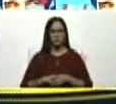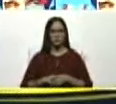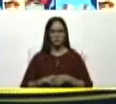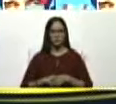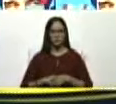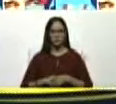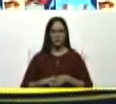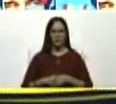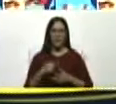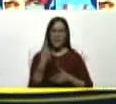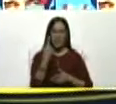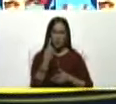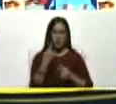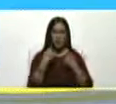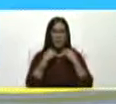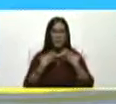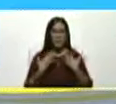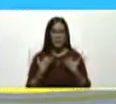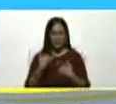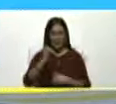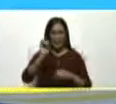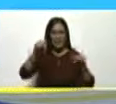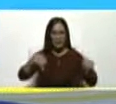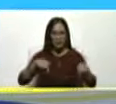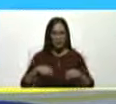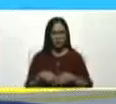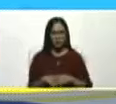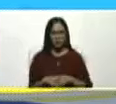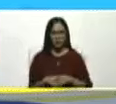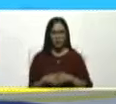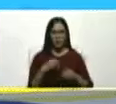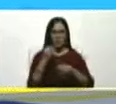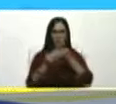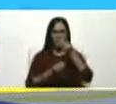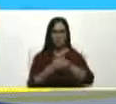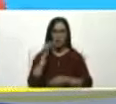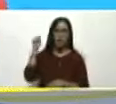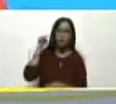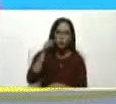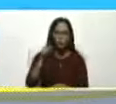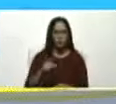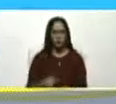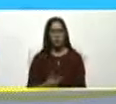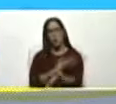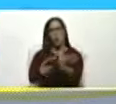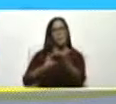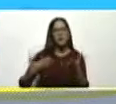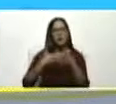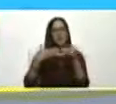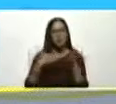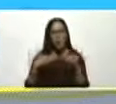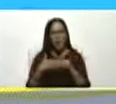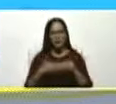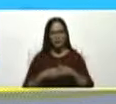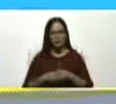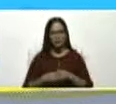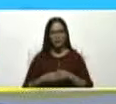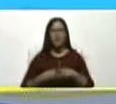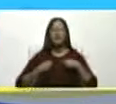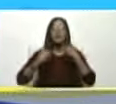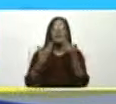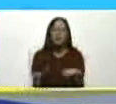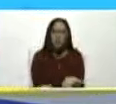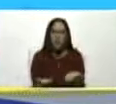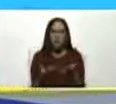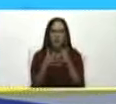El único despilfarro que hay aquí es el que hiciste tú con los millones de dólares que te dio